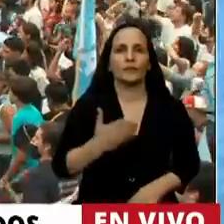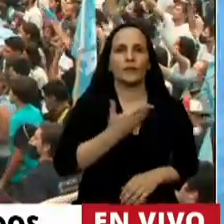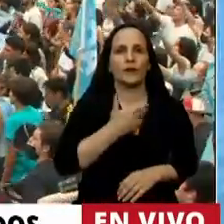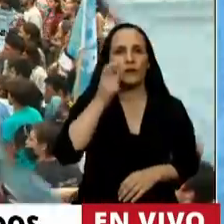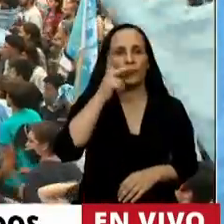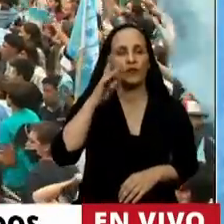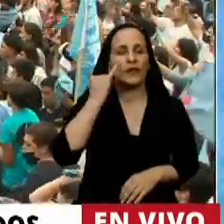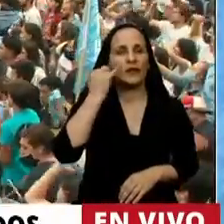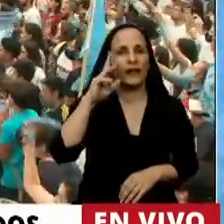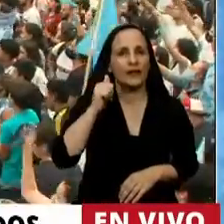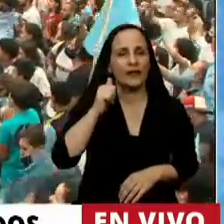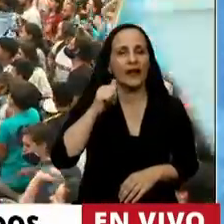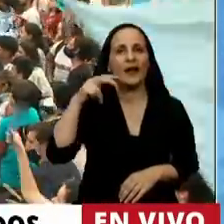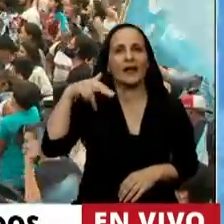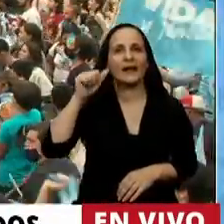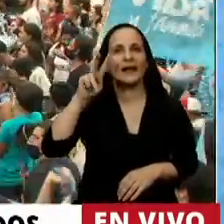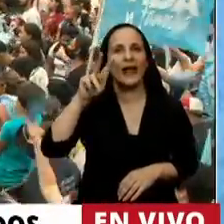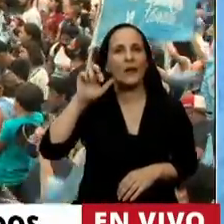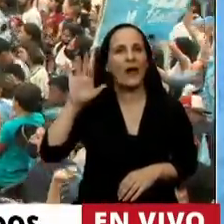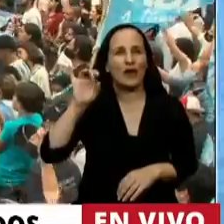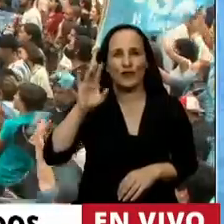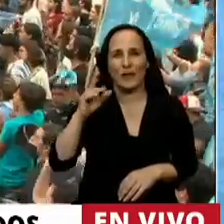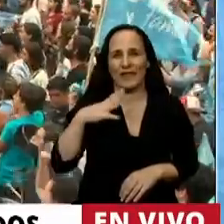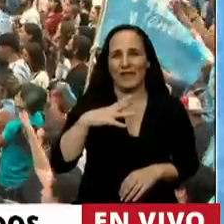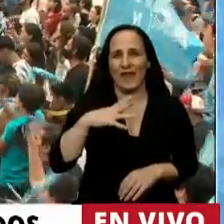Ferreira y Graciela Navarro solo faltan registrar su voto.